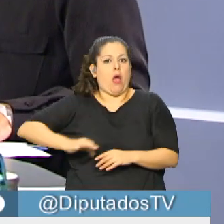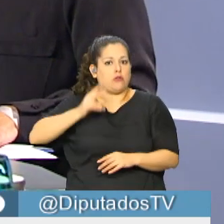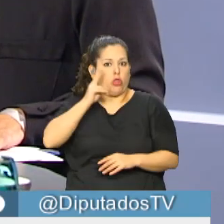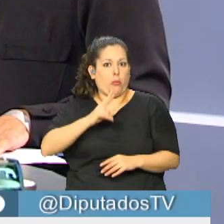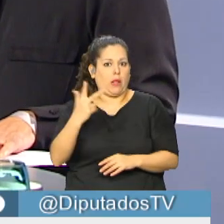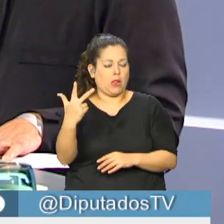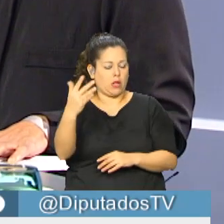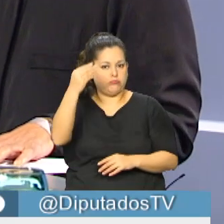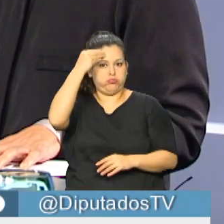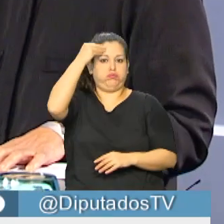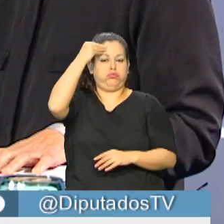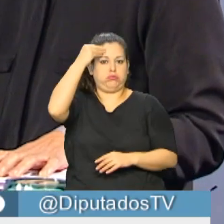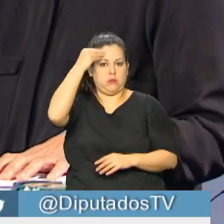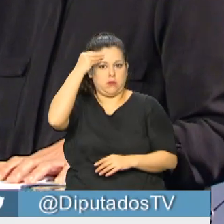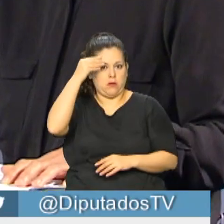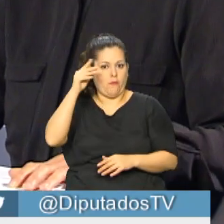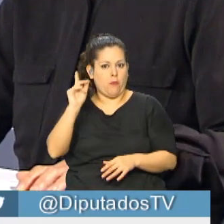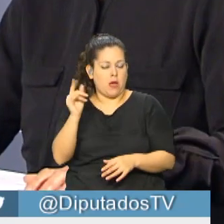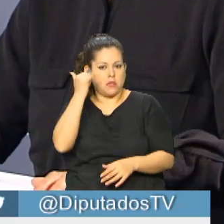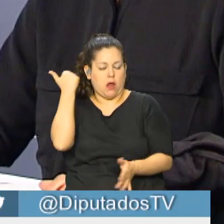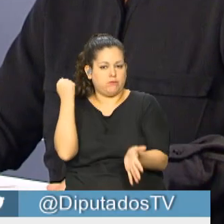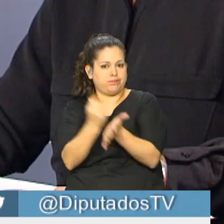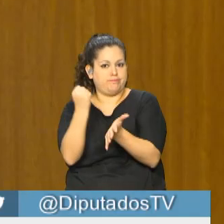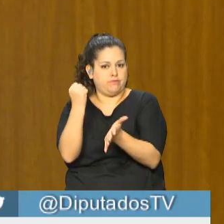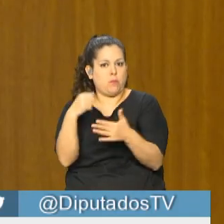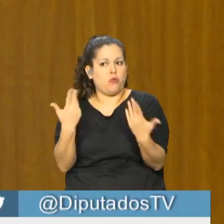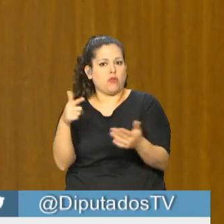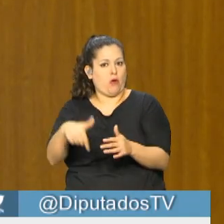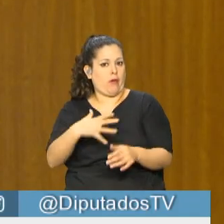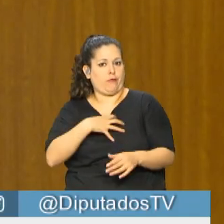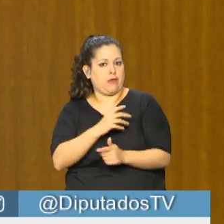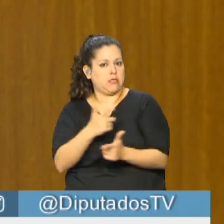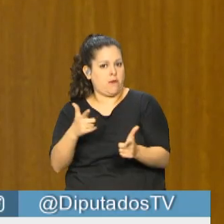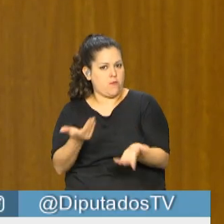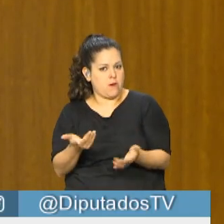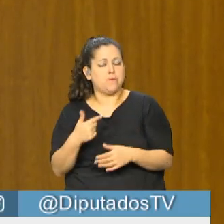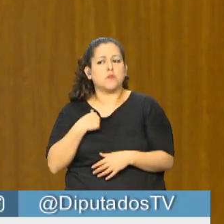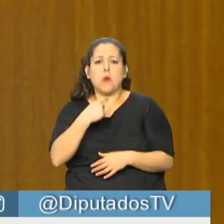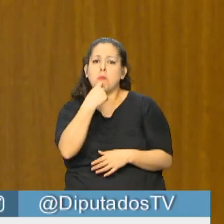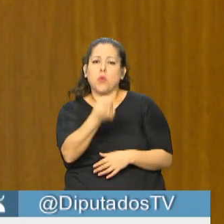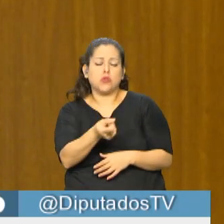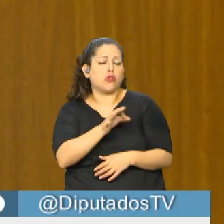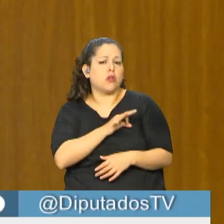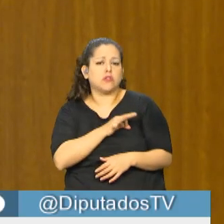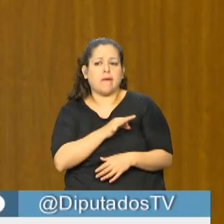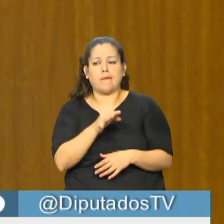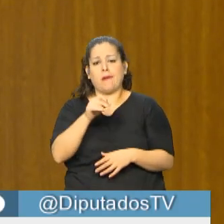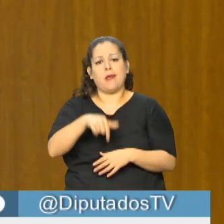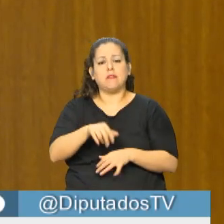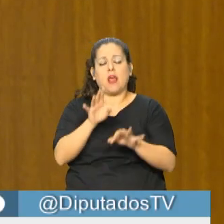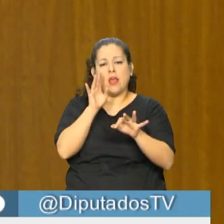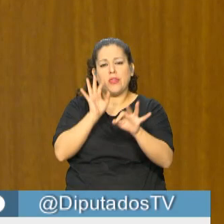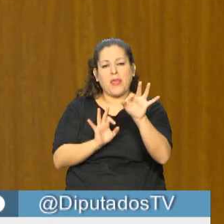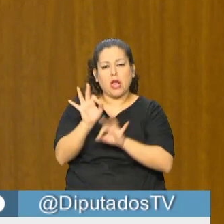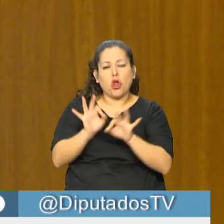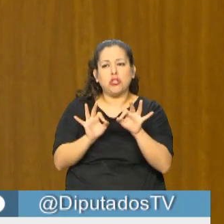efectos. grandes, tiene ¿o que no? ver con la confianza. Pero, ¿sabes qué, Amanda? A mí me interesaría mucho saber si este diagnóstico que se ha trazado o este